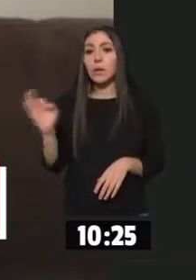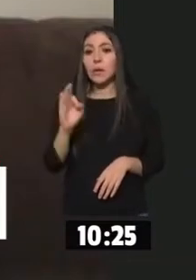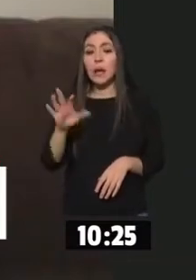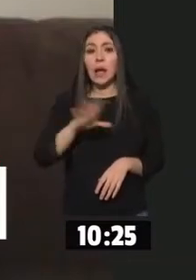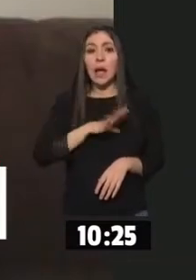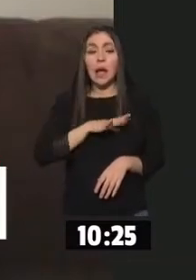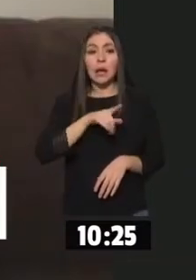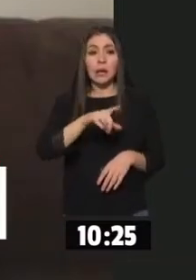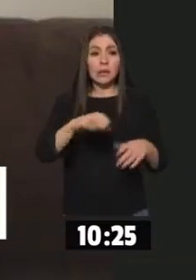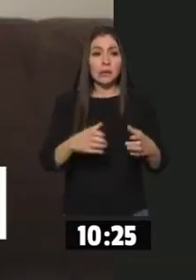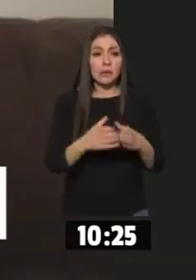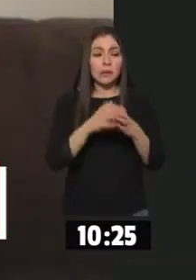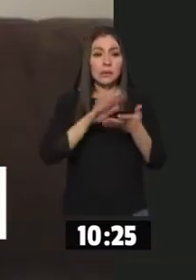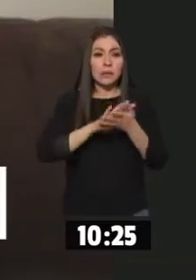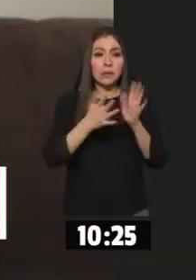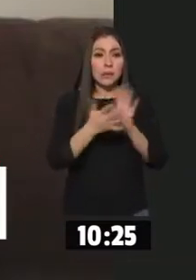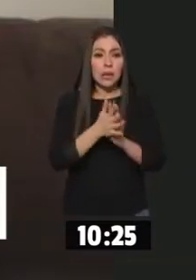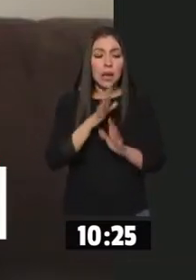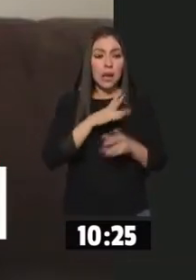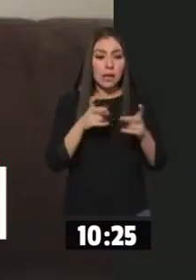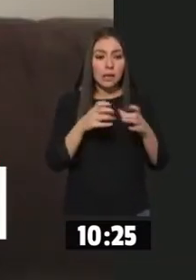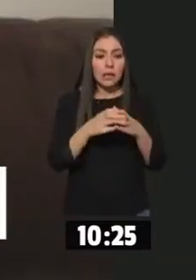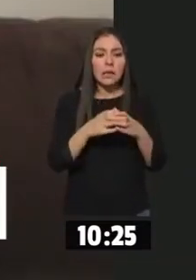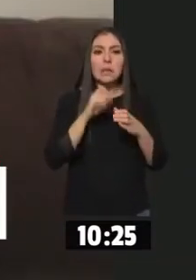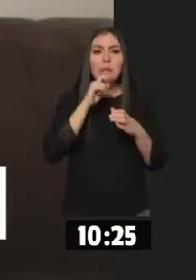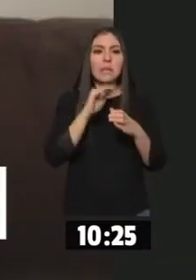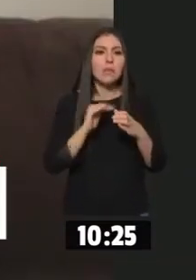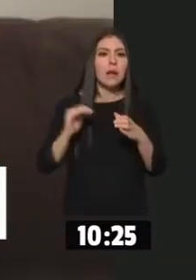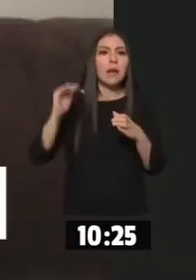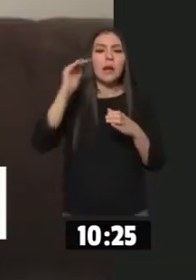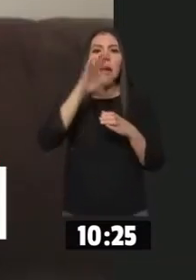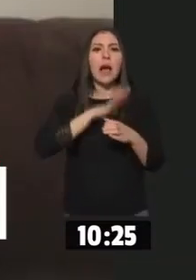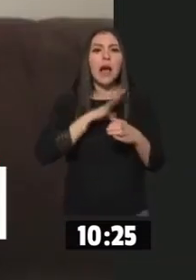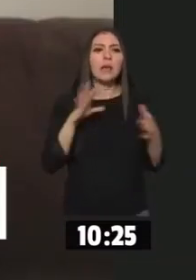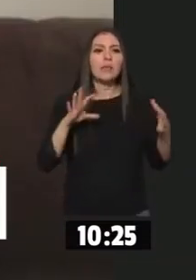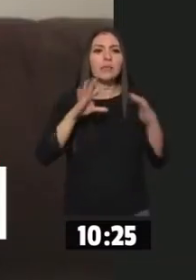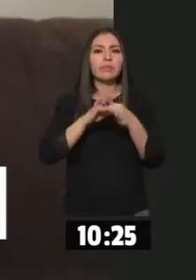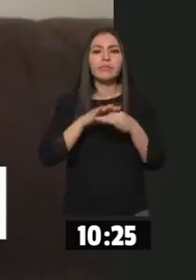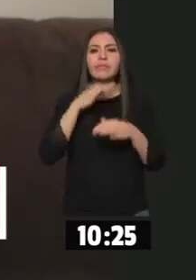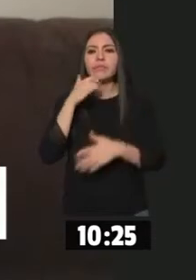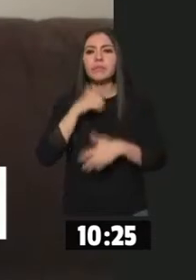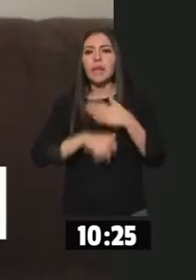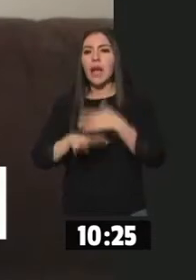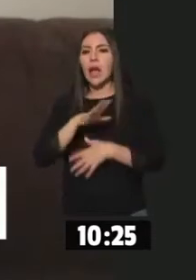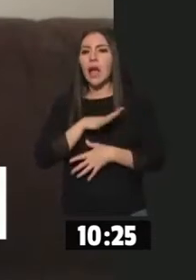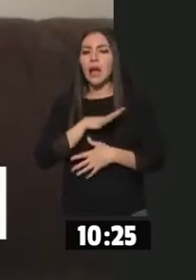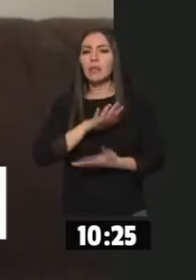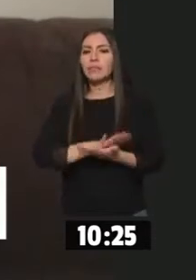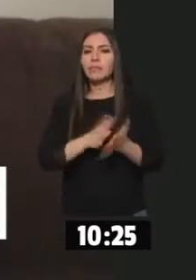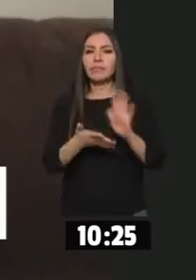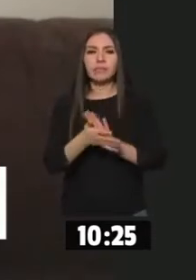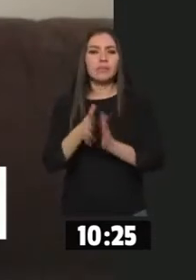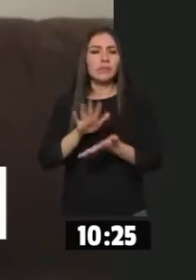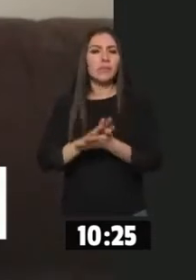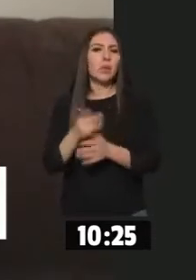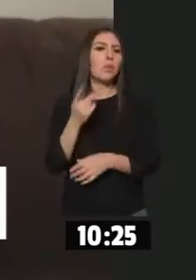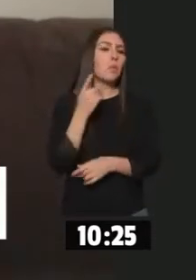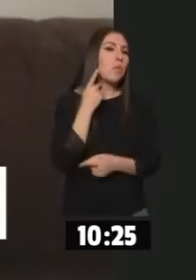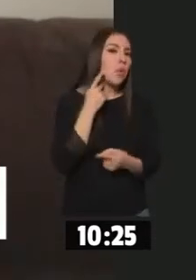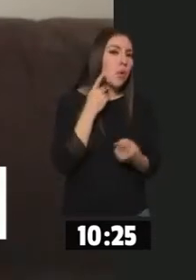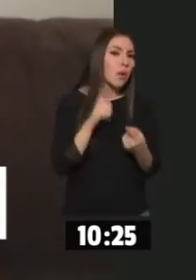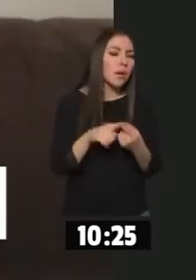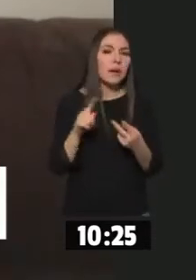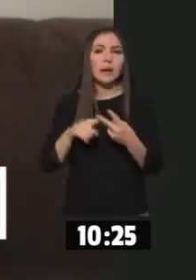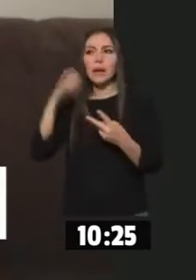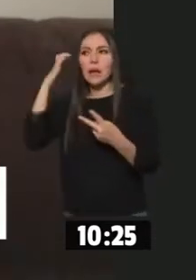de la delincuencia arriba de él, hay un partido de la corrupción, es decir, hay muchos vínculos, muchos nexos entre el poder político y el poder criminal, en